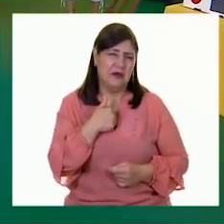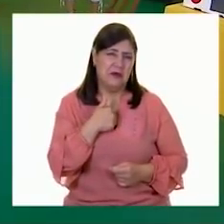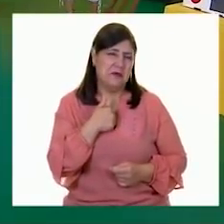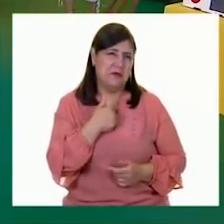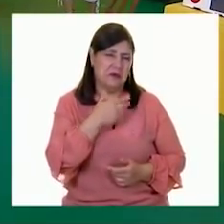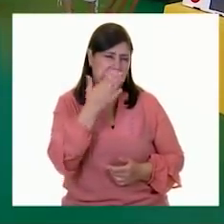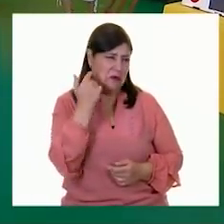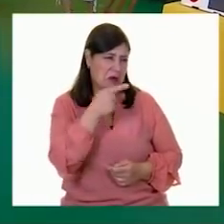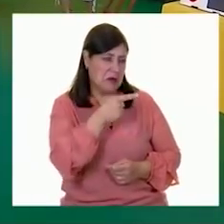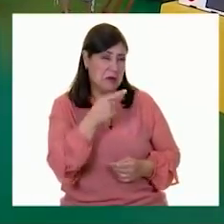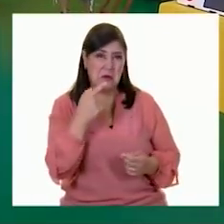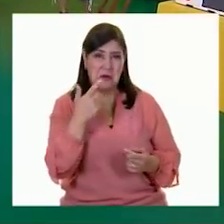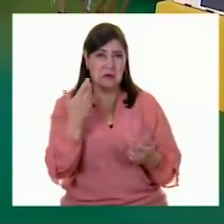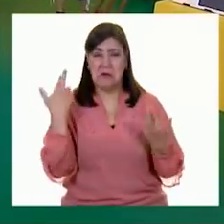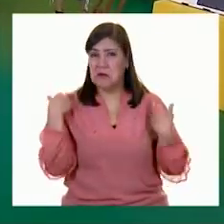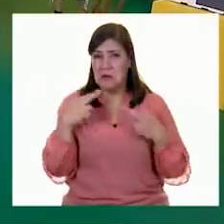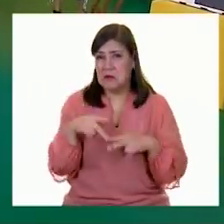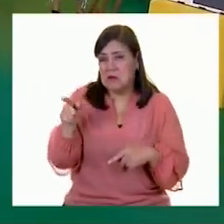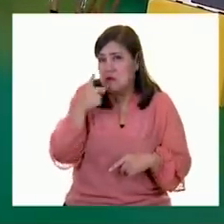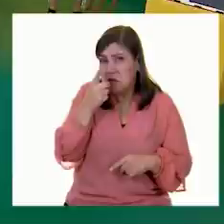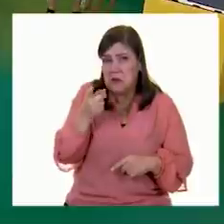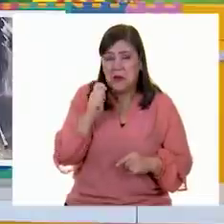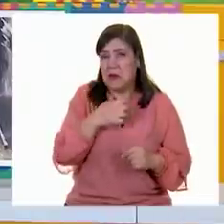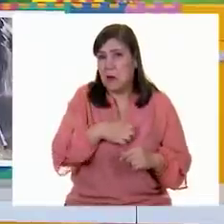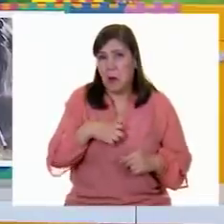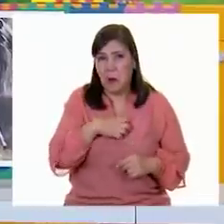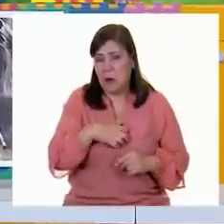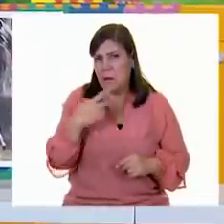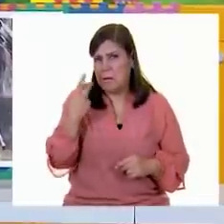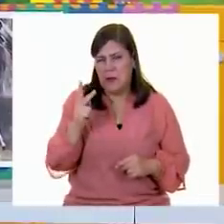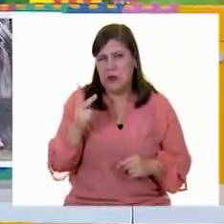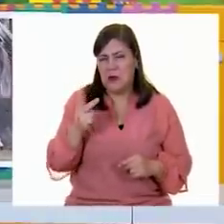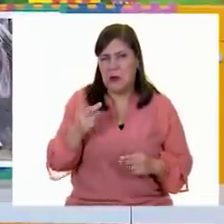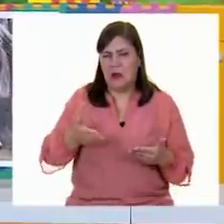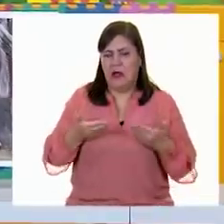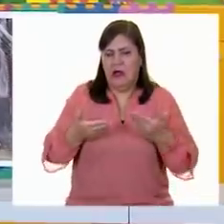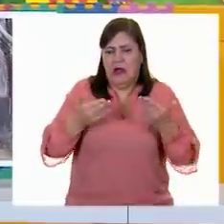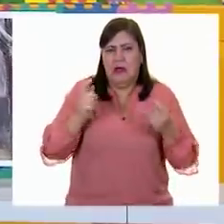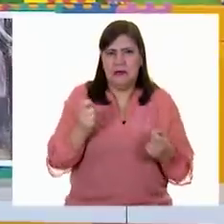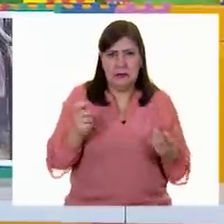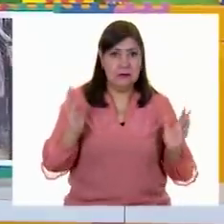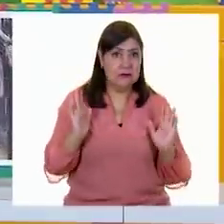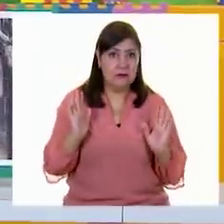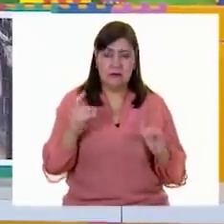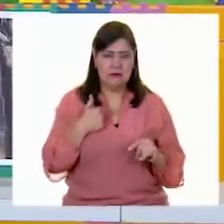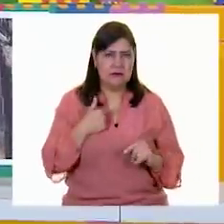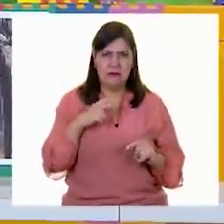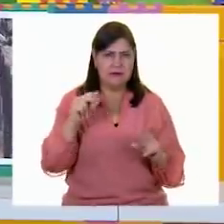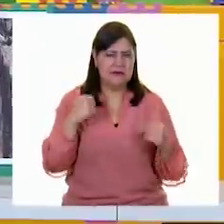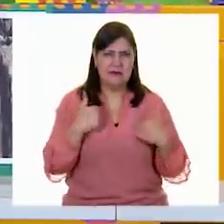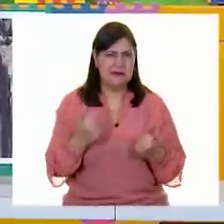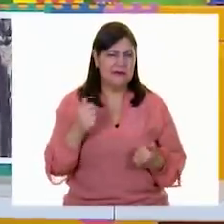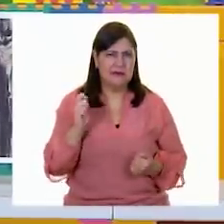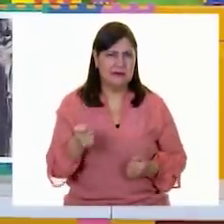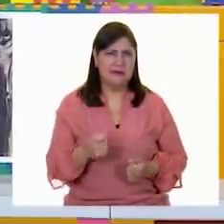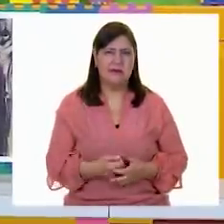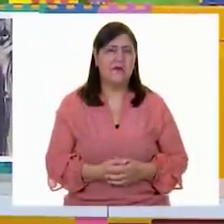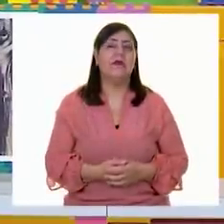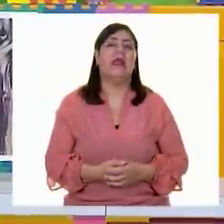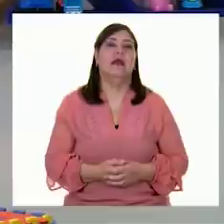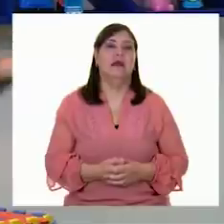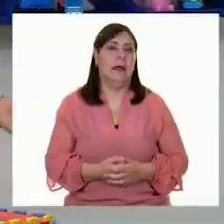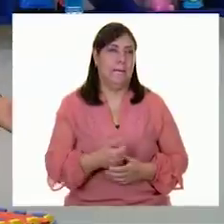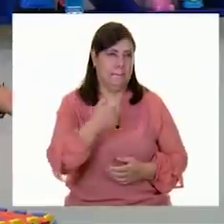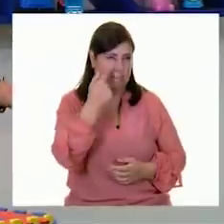Angie con eso de que está contenta, pero se anima. La verdad es que no lo entiendo todavía. A ver,